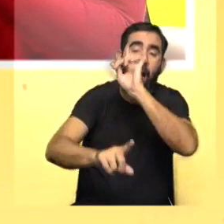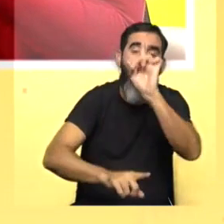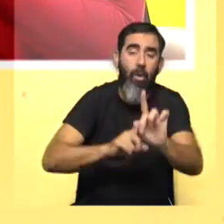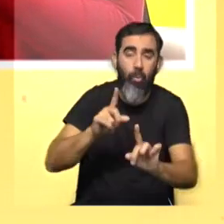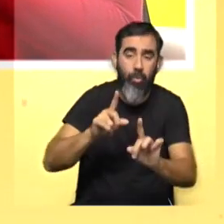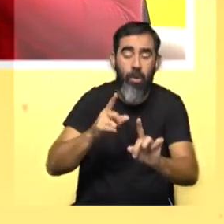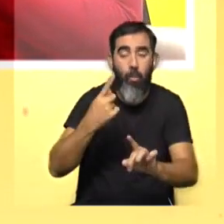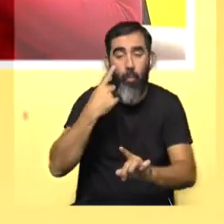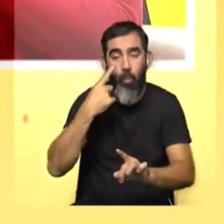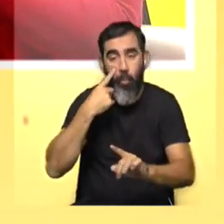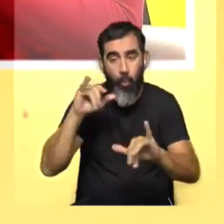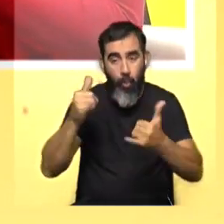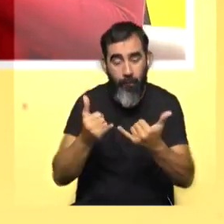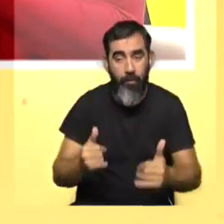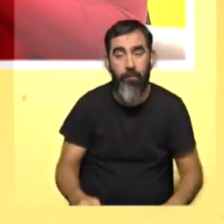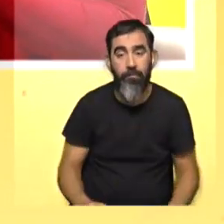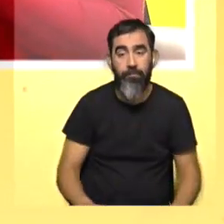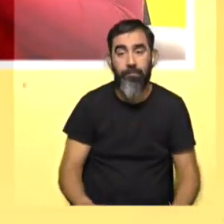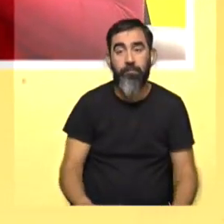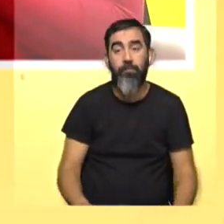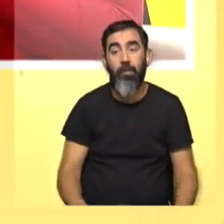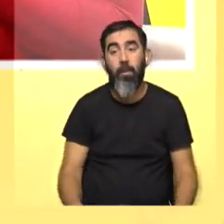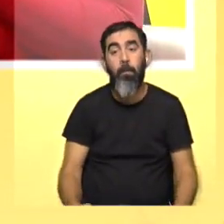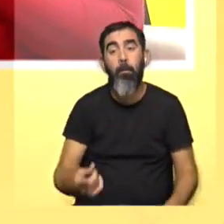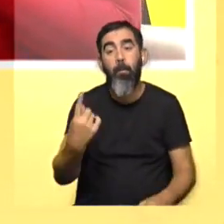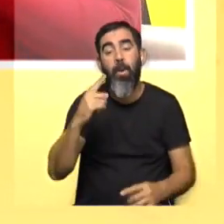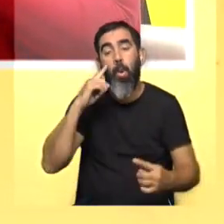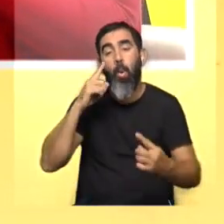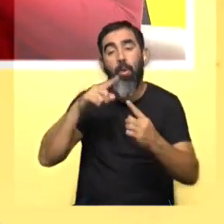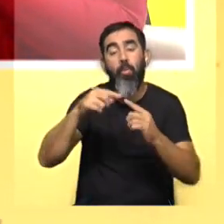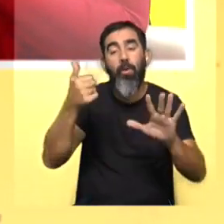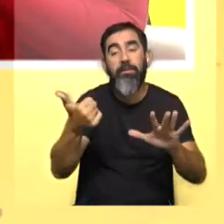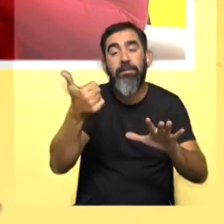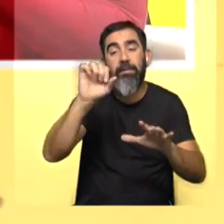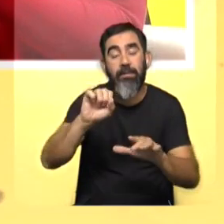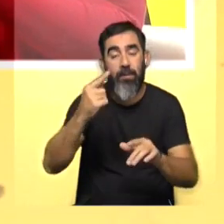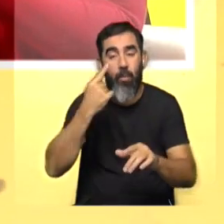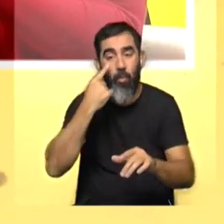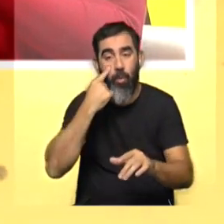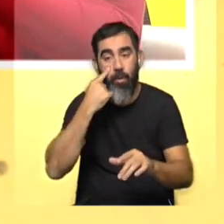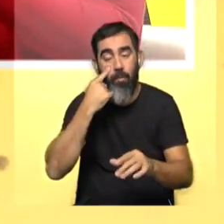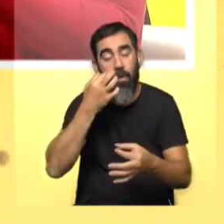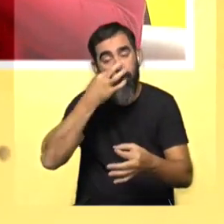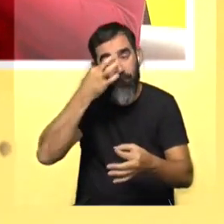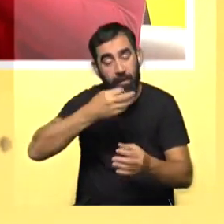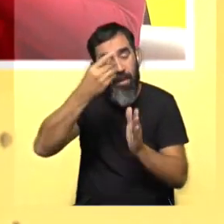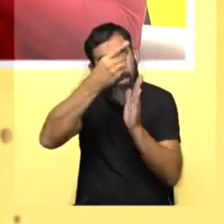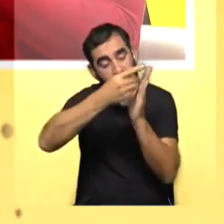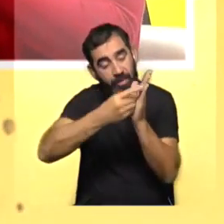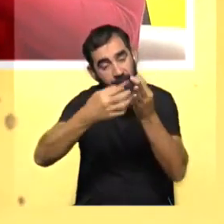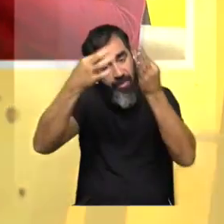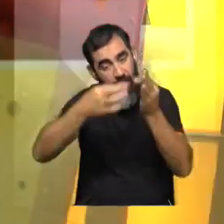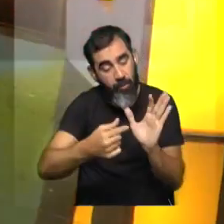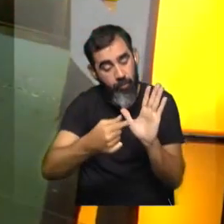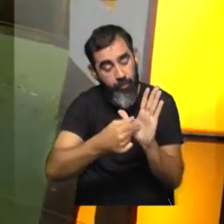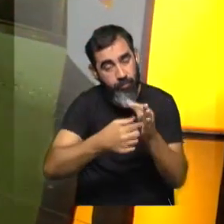algunas pruebas en este sentido, pero quieren llegar a un número de 60 ensayos, como para poder dar datos específicos y con una